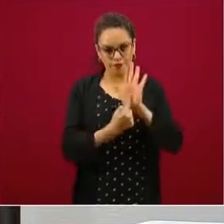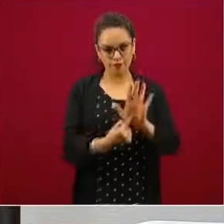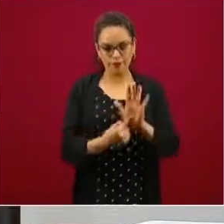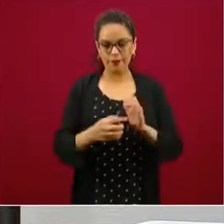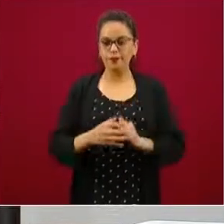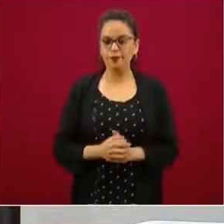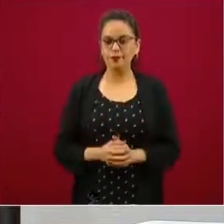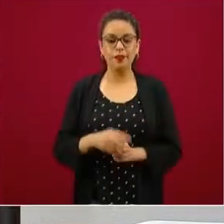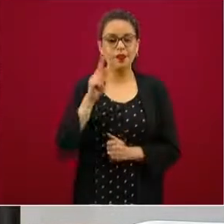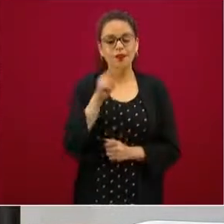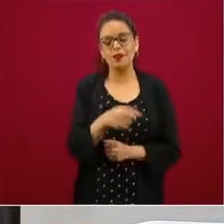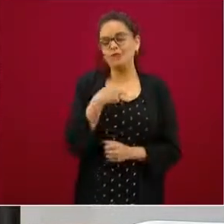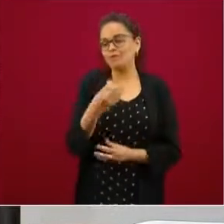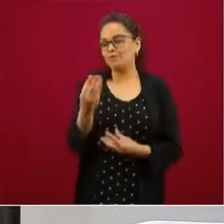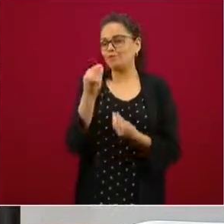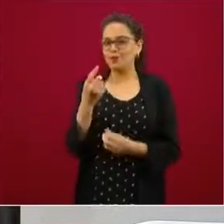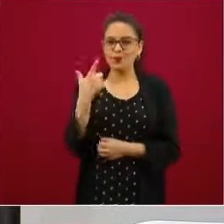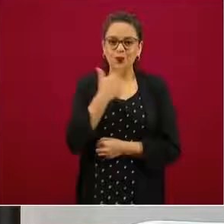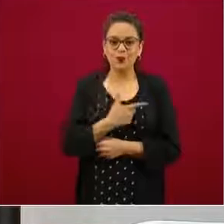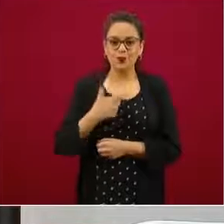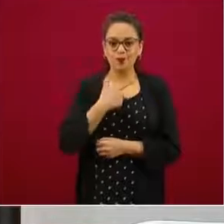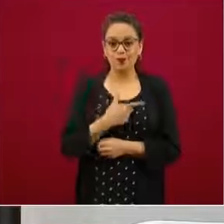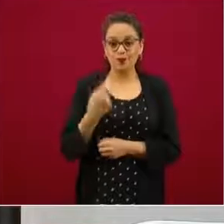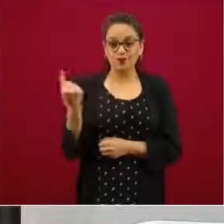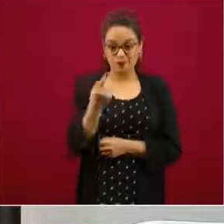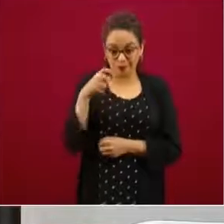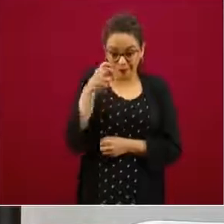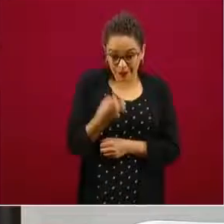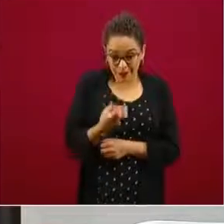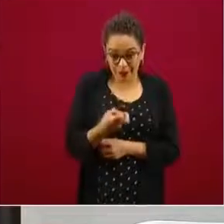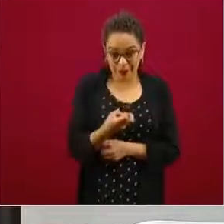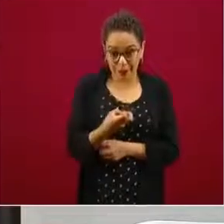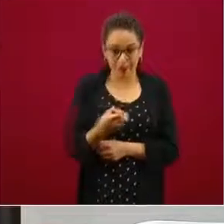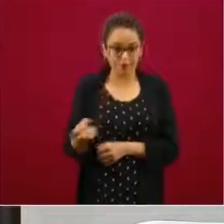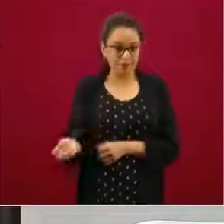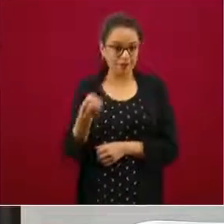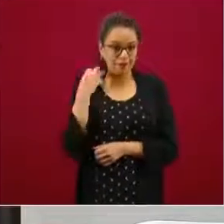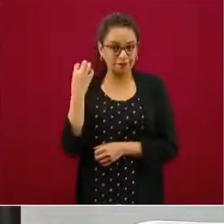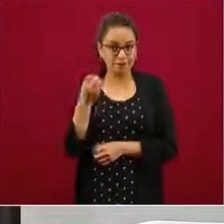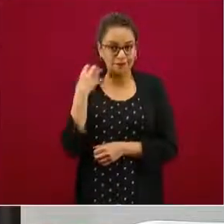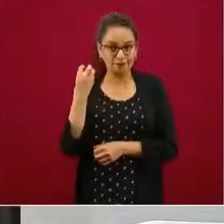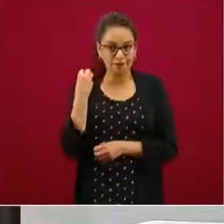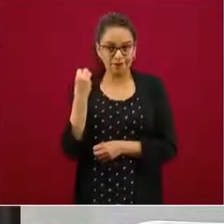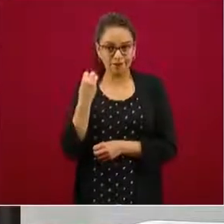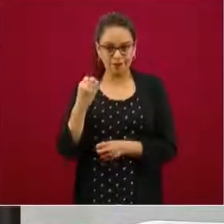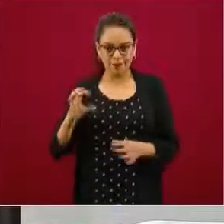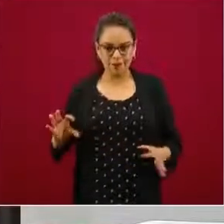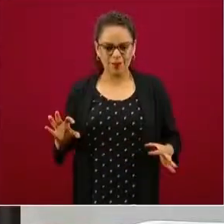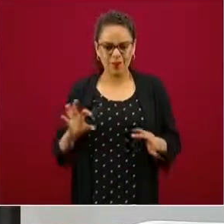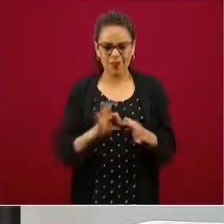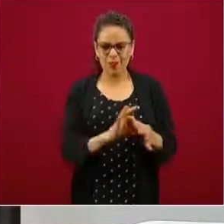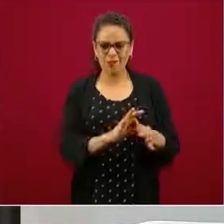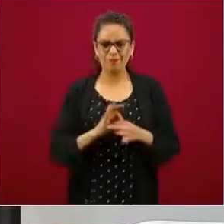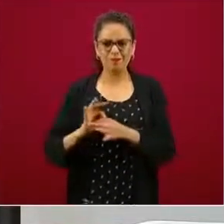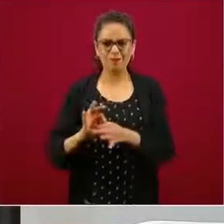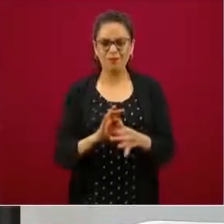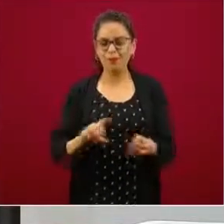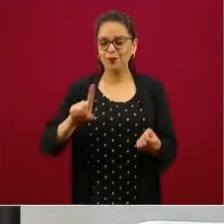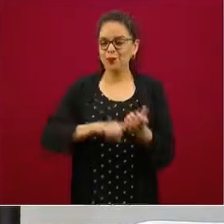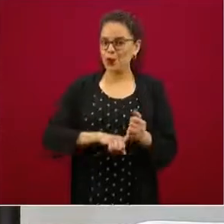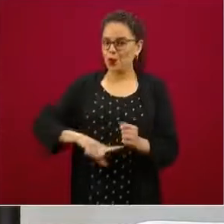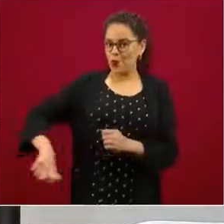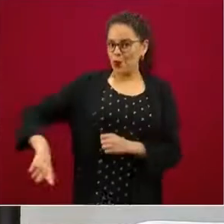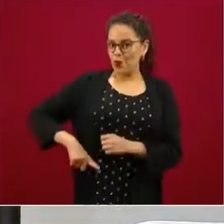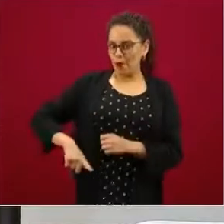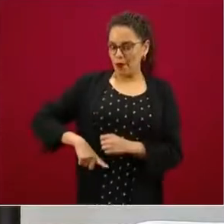siempre, muchísimo gusto que este sea un foro del gobierno en su conjunto. Las actividades que aquí